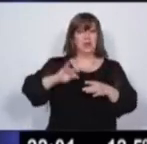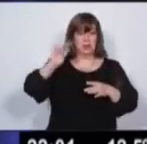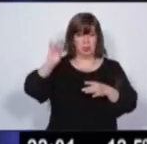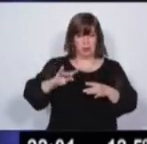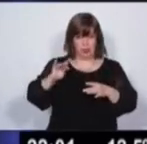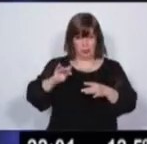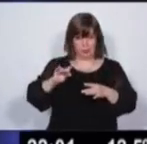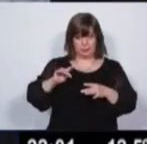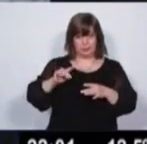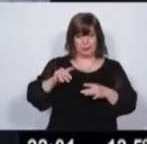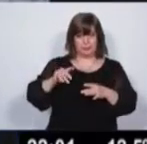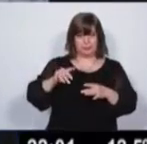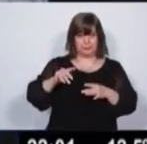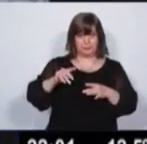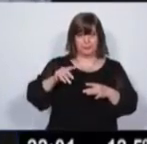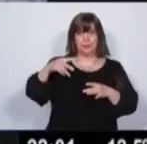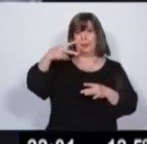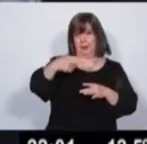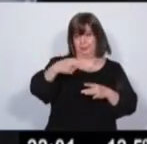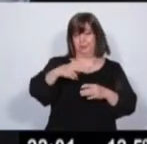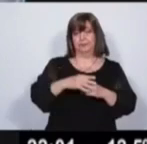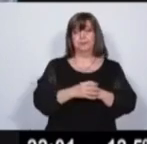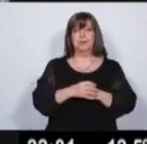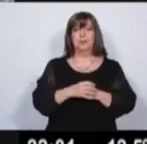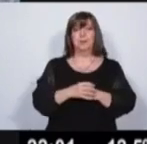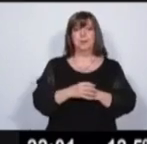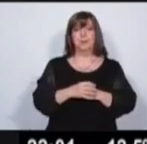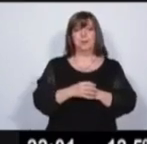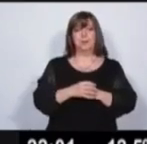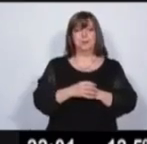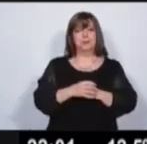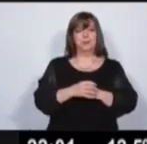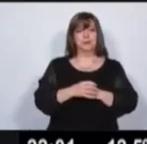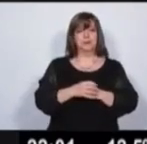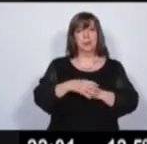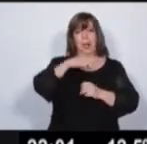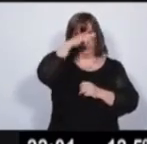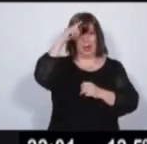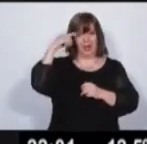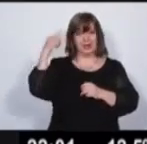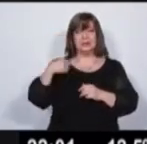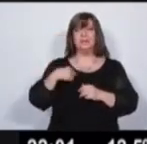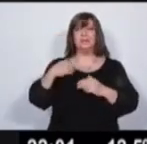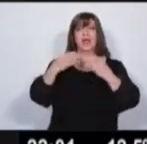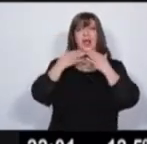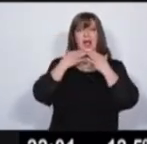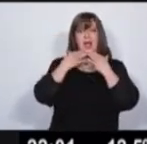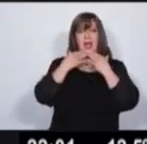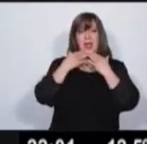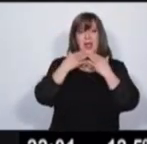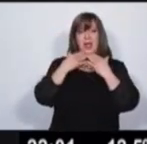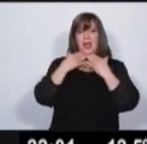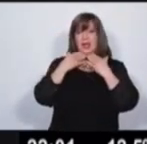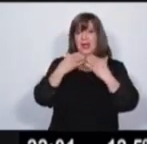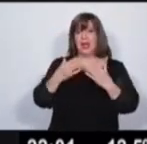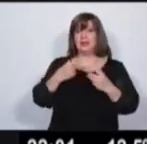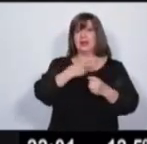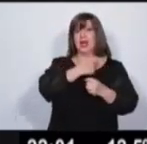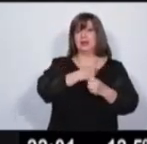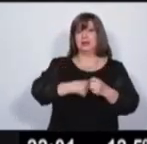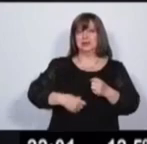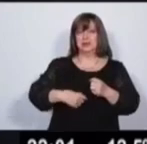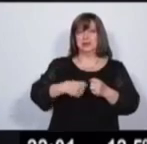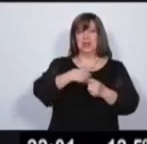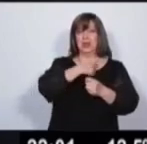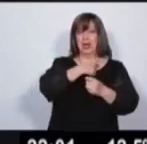la finalidad todo es el momento de la palabra de Omar parisi Gracias Alfredo por reconocer que Suárez no trabaja ese gobernador que pusieron